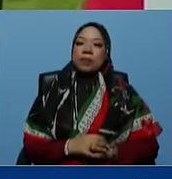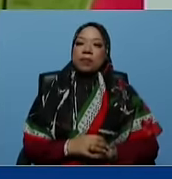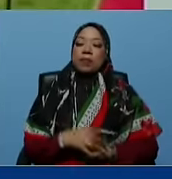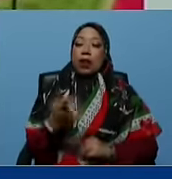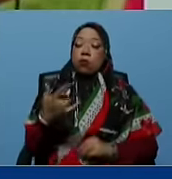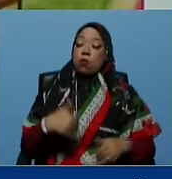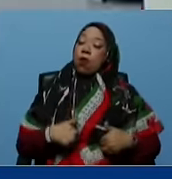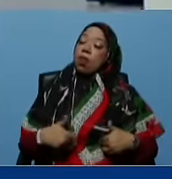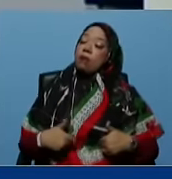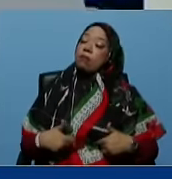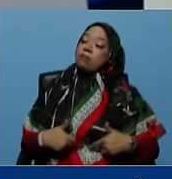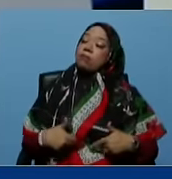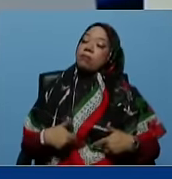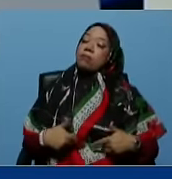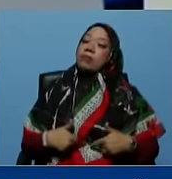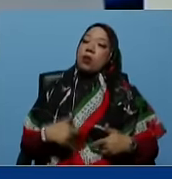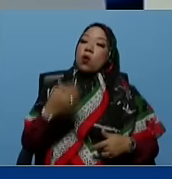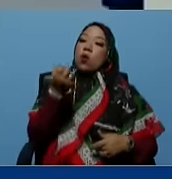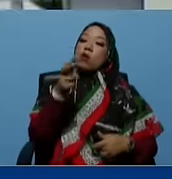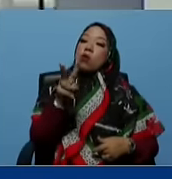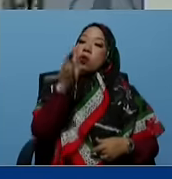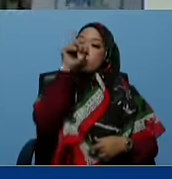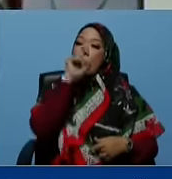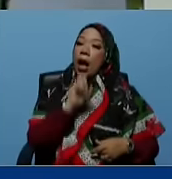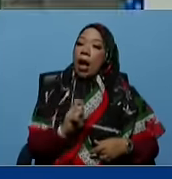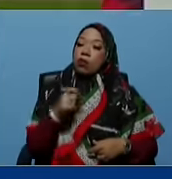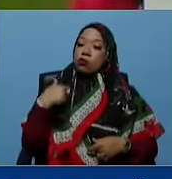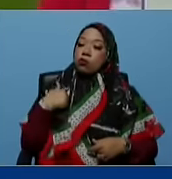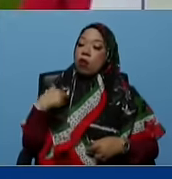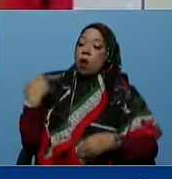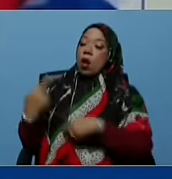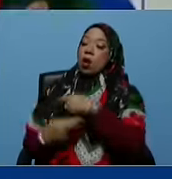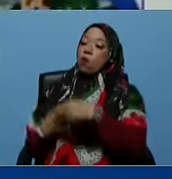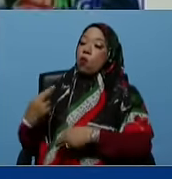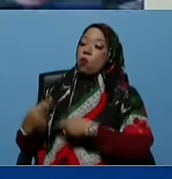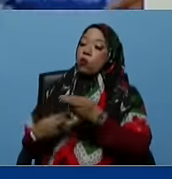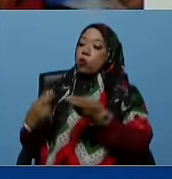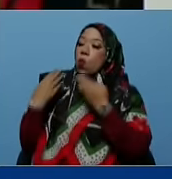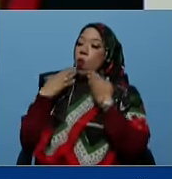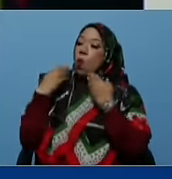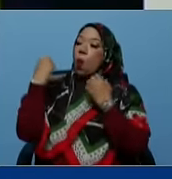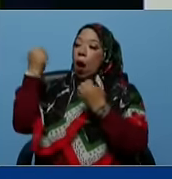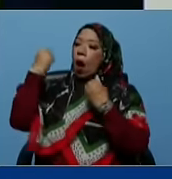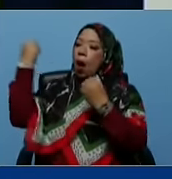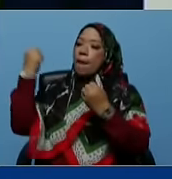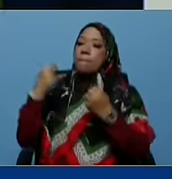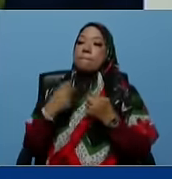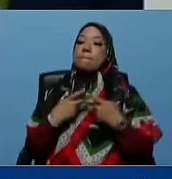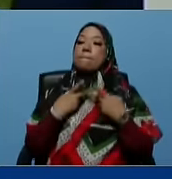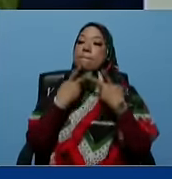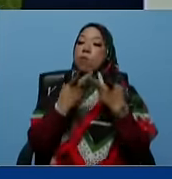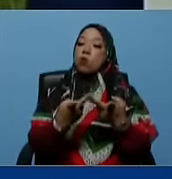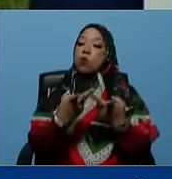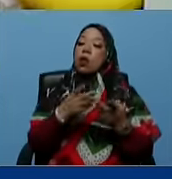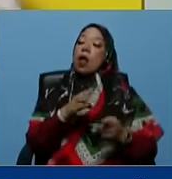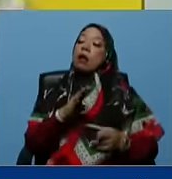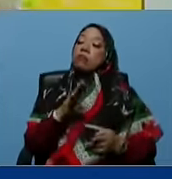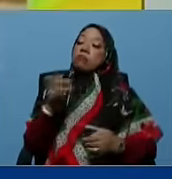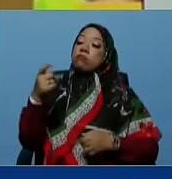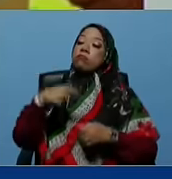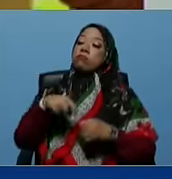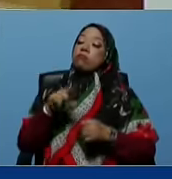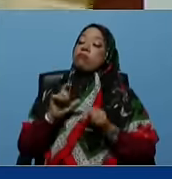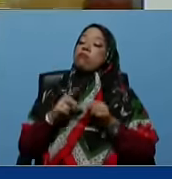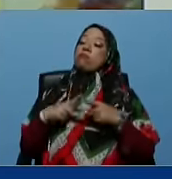pierna. Desde los 12 años me volví militante revolucionario por voluntad propia. Y le he metido